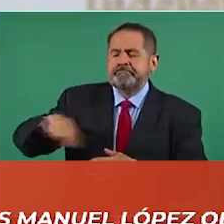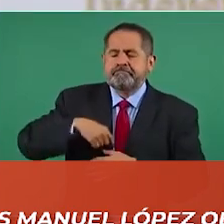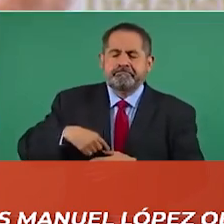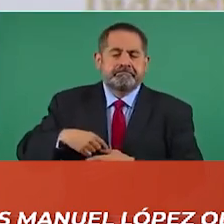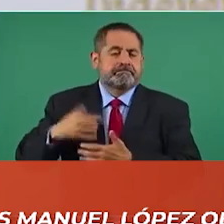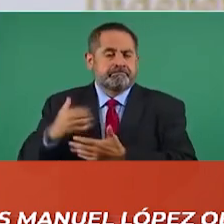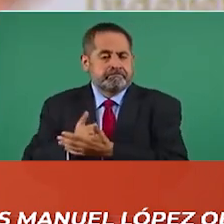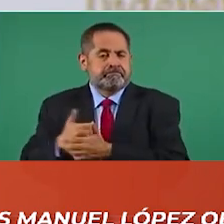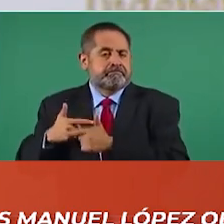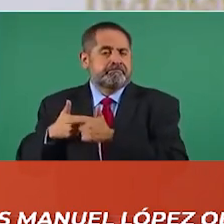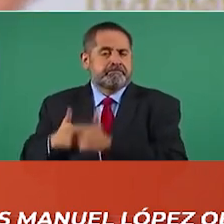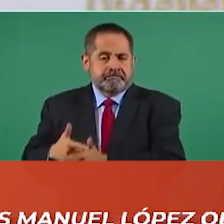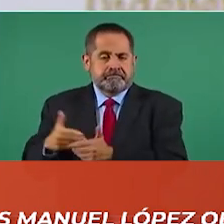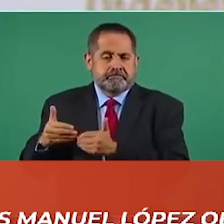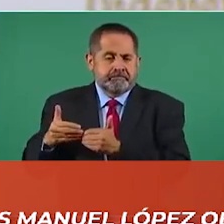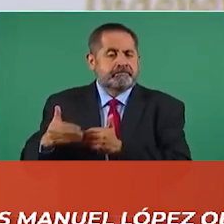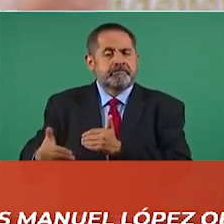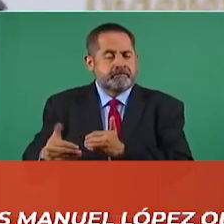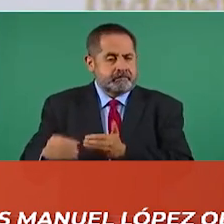por